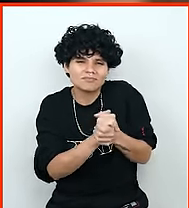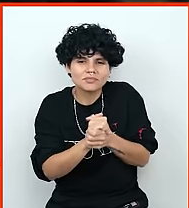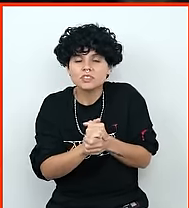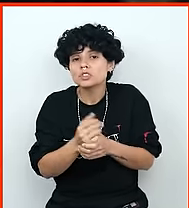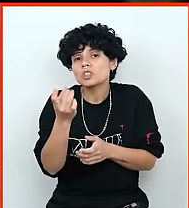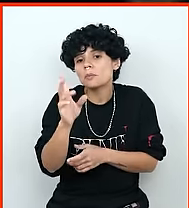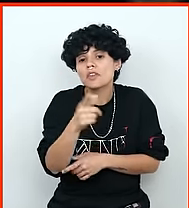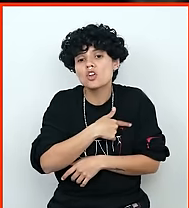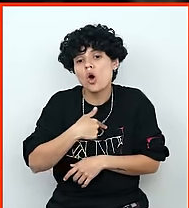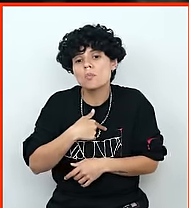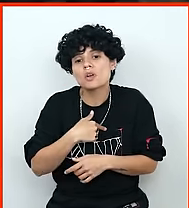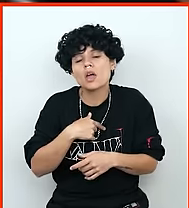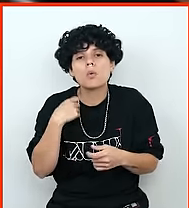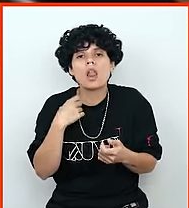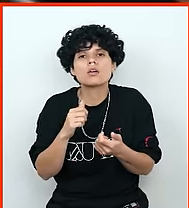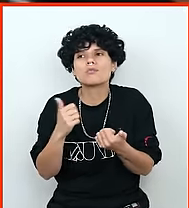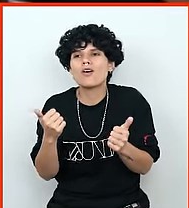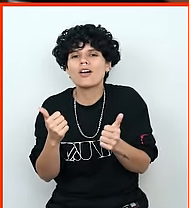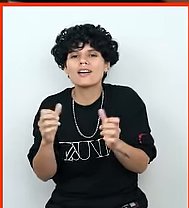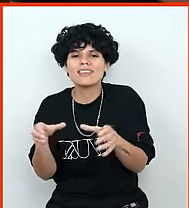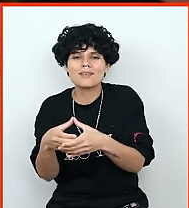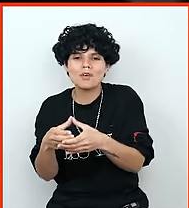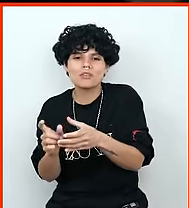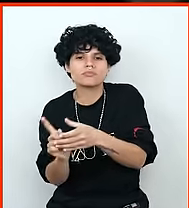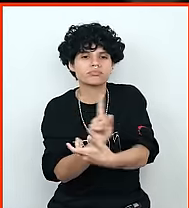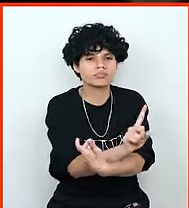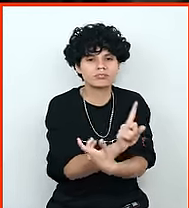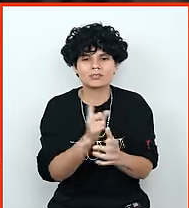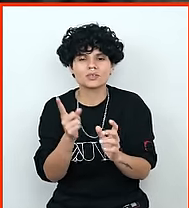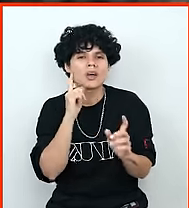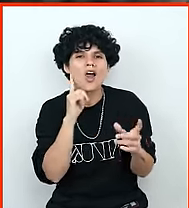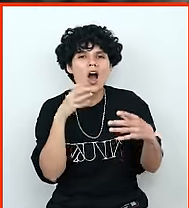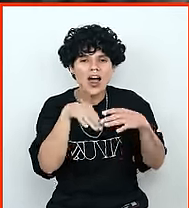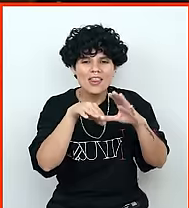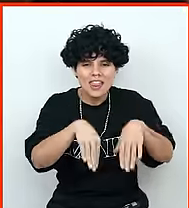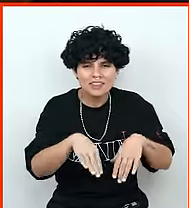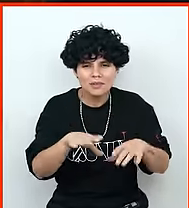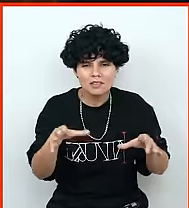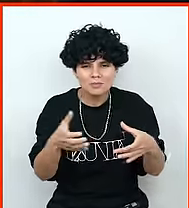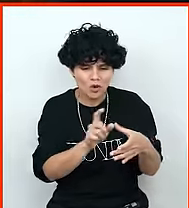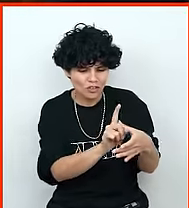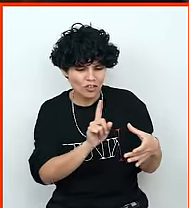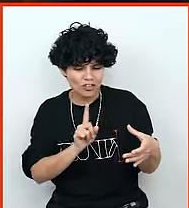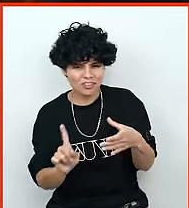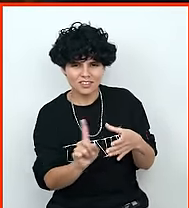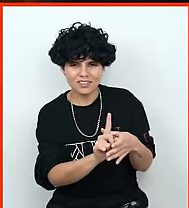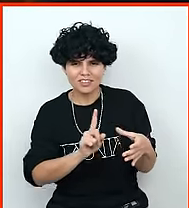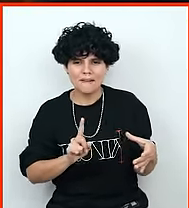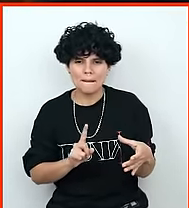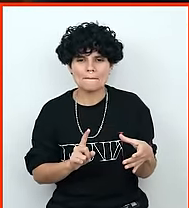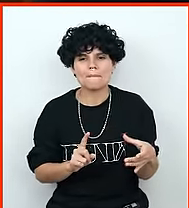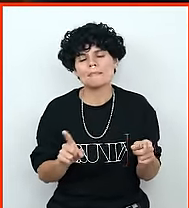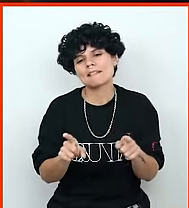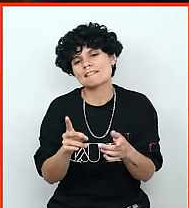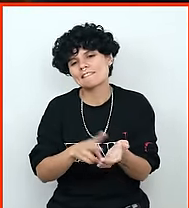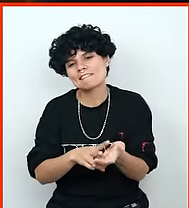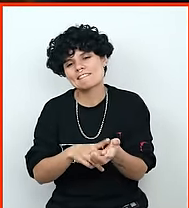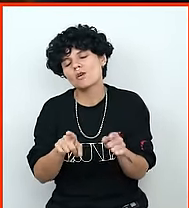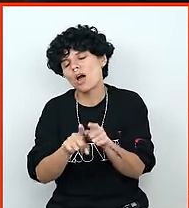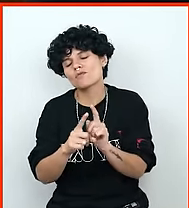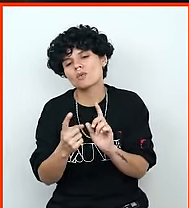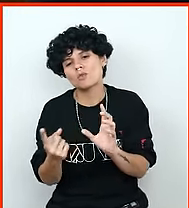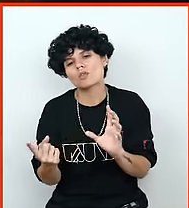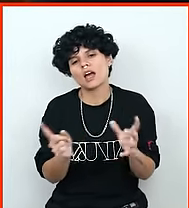¿cachai? Fue como cambiar de nombre nomás. Cambiarme de equipo. Claro, cambiarte de equipo, pero dentro de un equipo. Claro, claro. Me cambié como del Real al